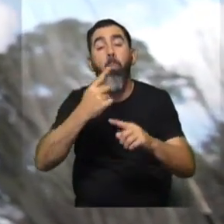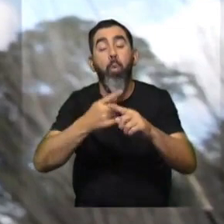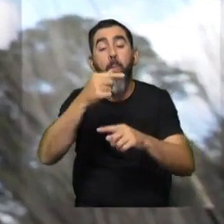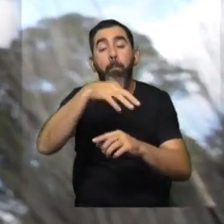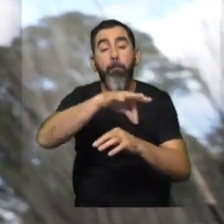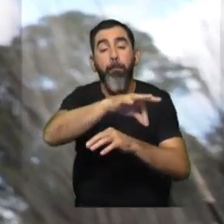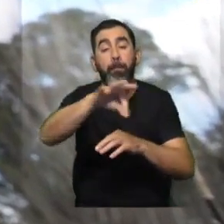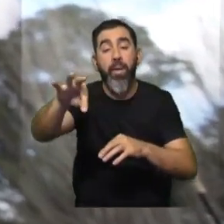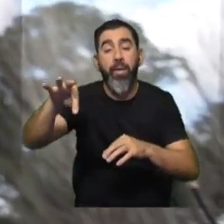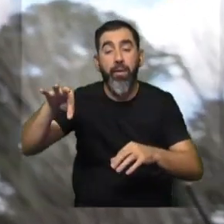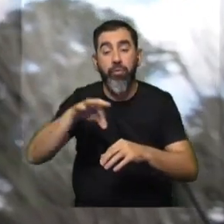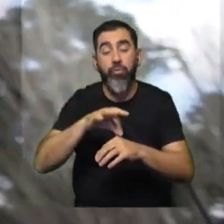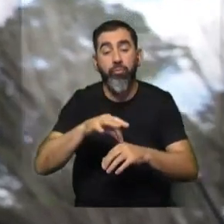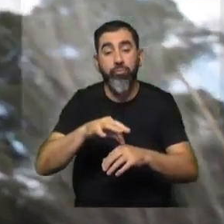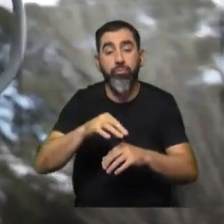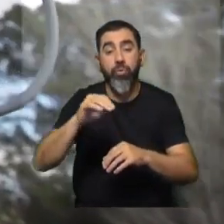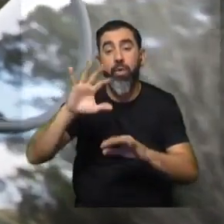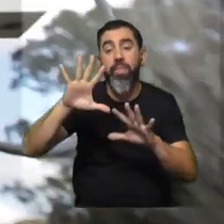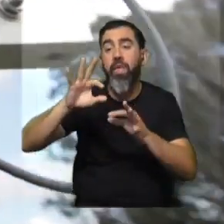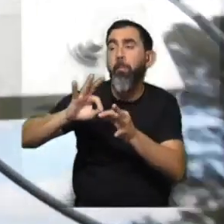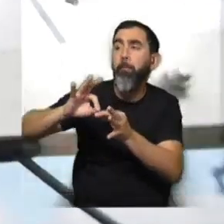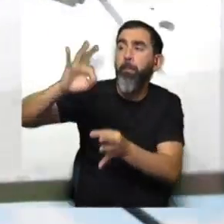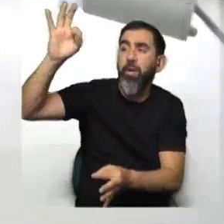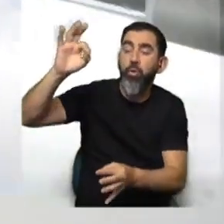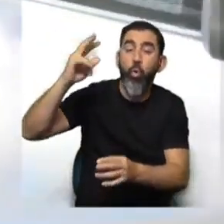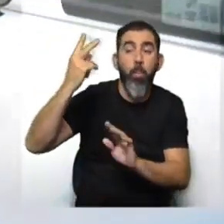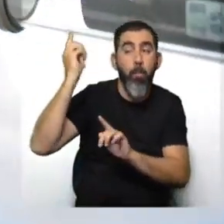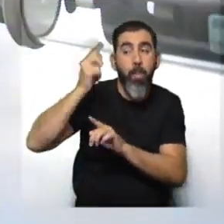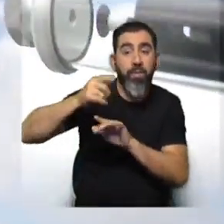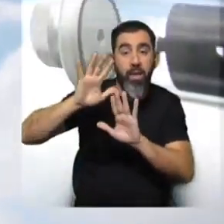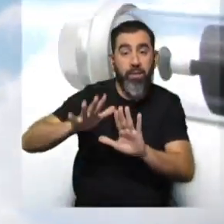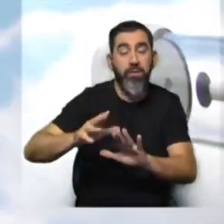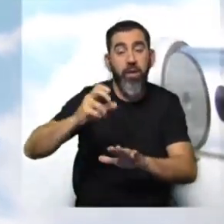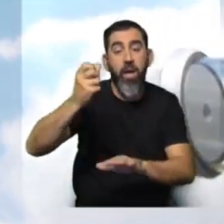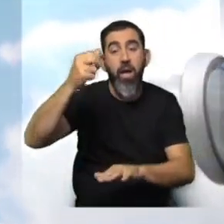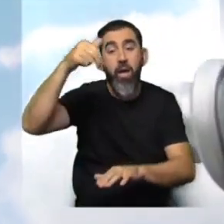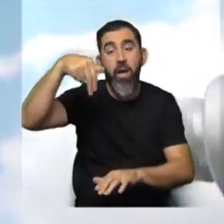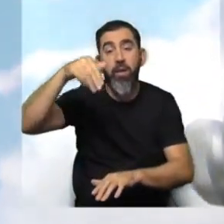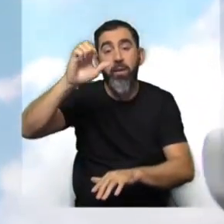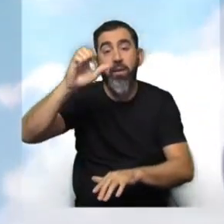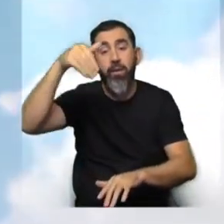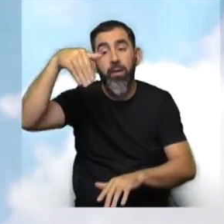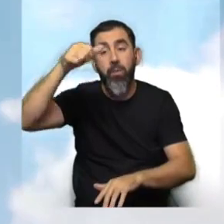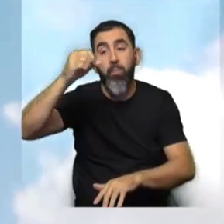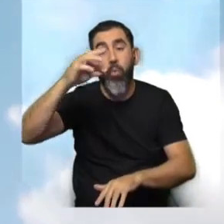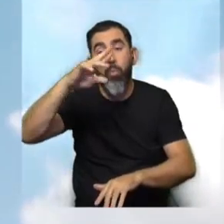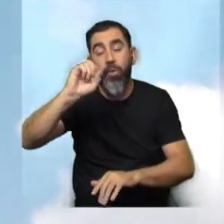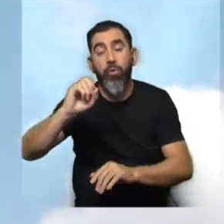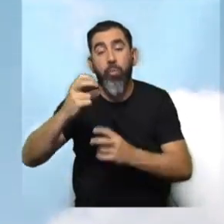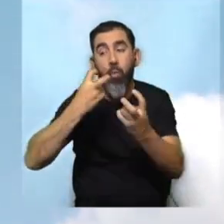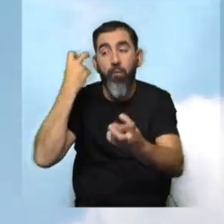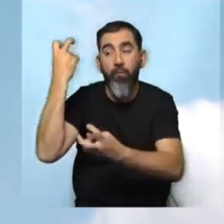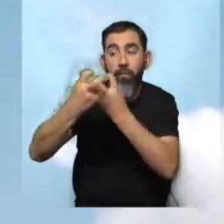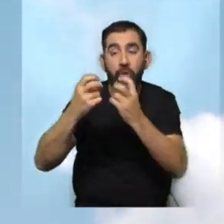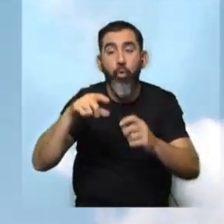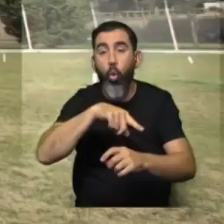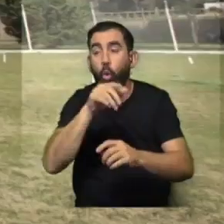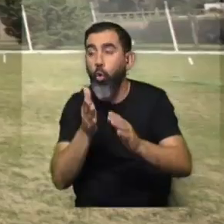anemómetro que está arriba de todo se encuentra a 10 metros por norma. Es un anemómetro sónico que mide la intensidad y la dirección del viento.